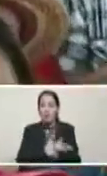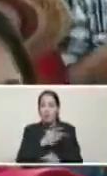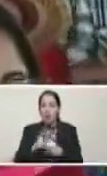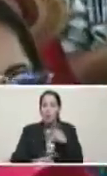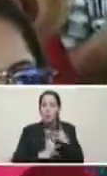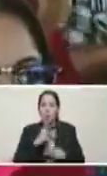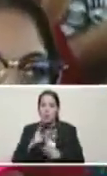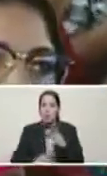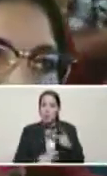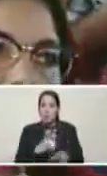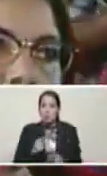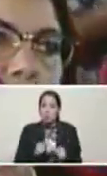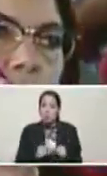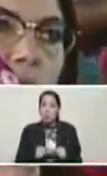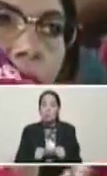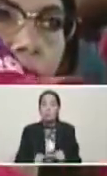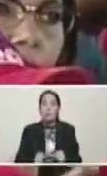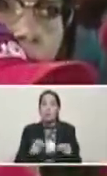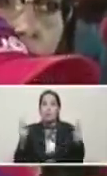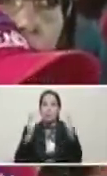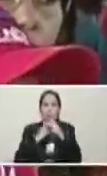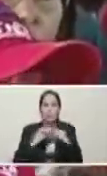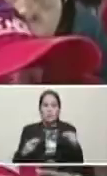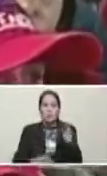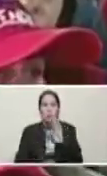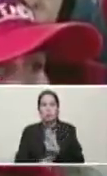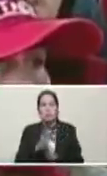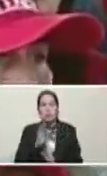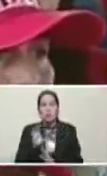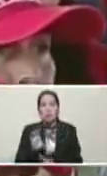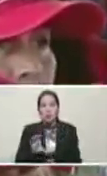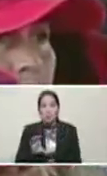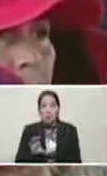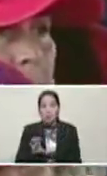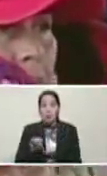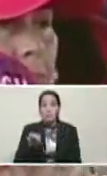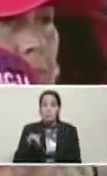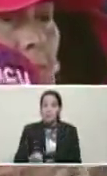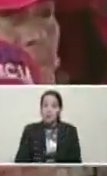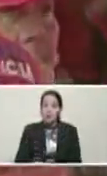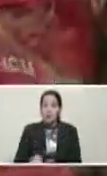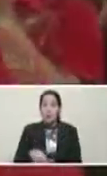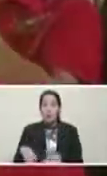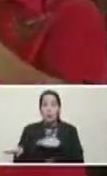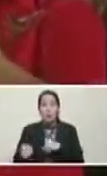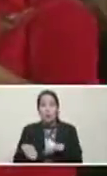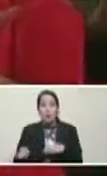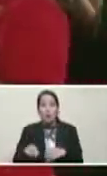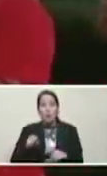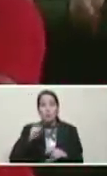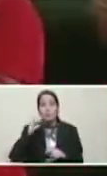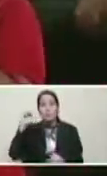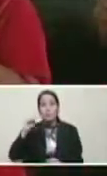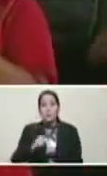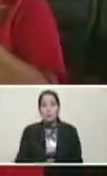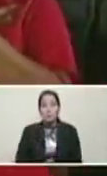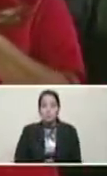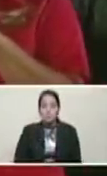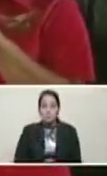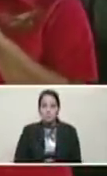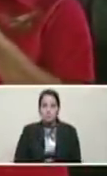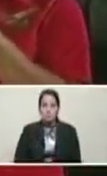y vamos a seguir comprometidos con el desarrollo de la patria porque aquí en cojedes venceremos produciendo así es